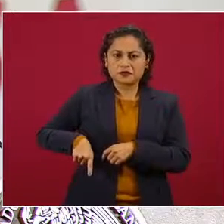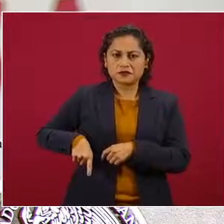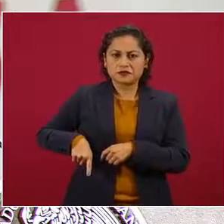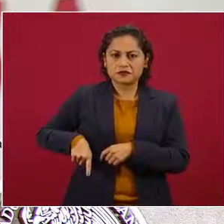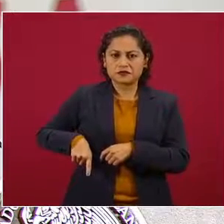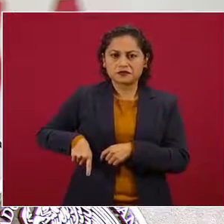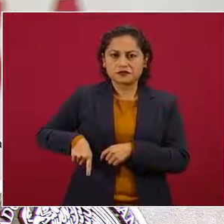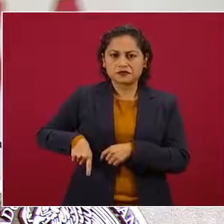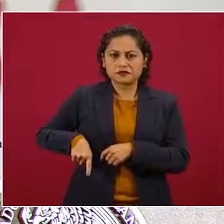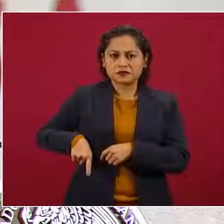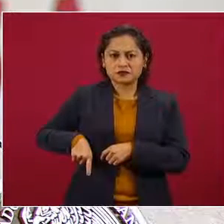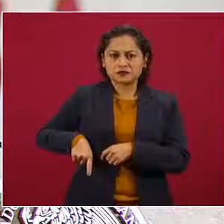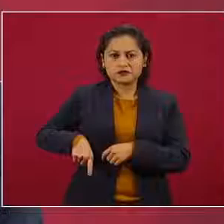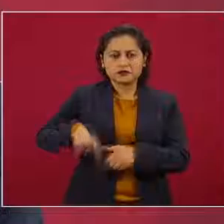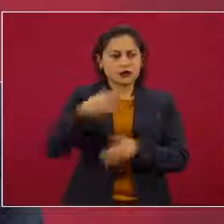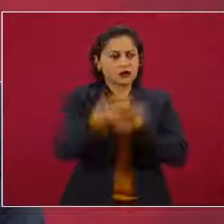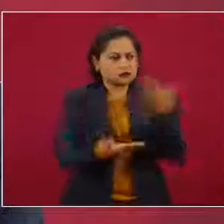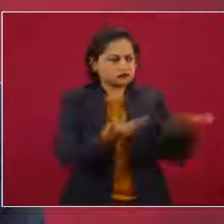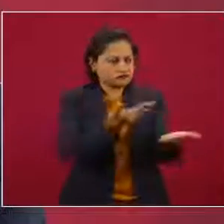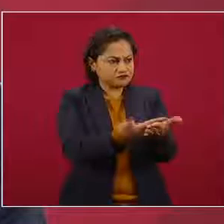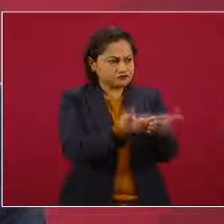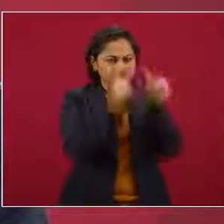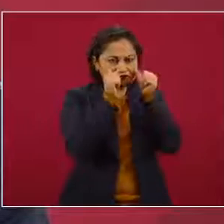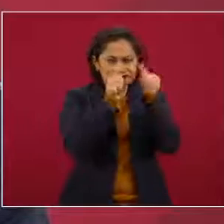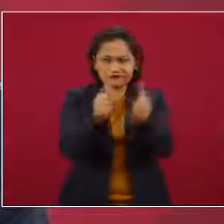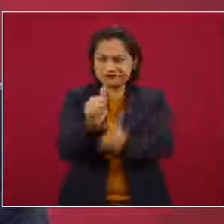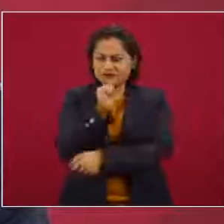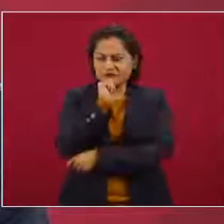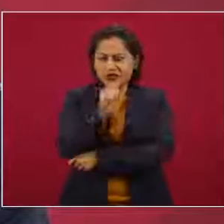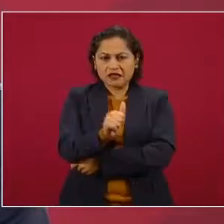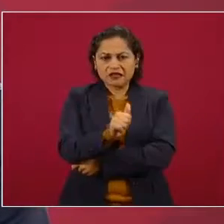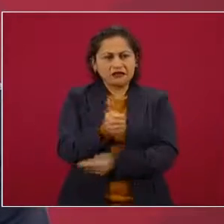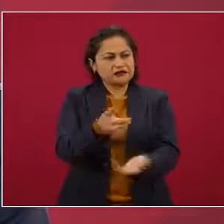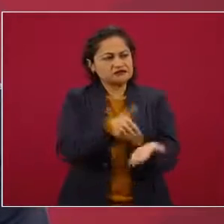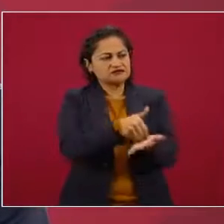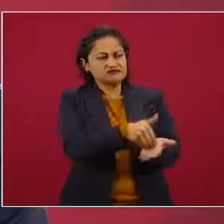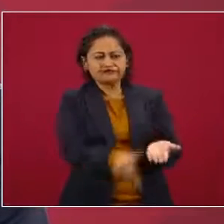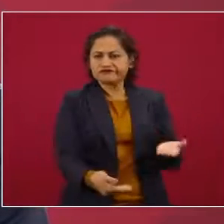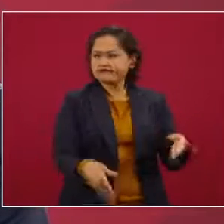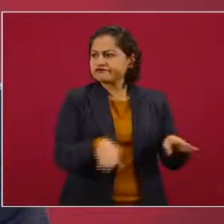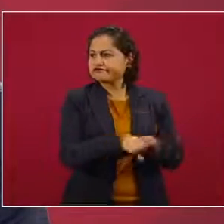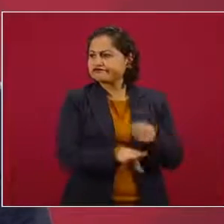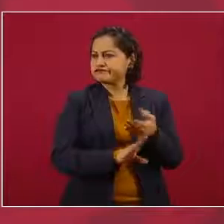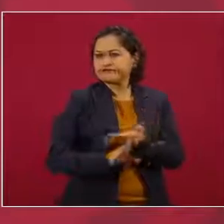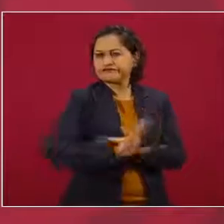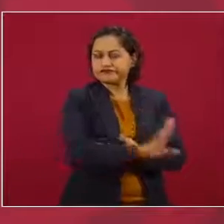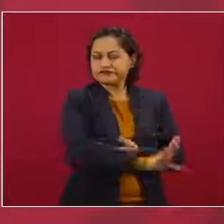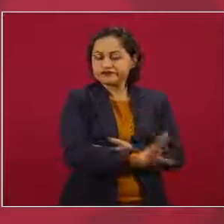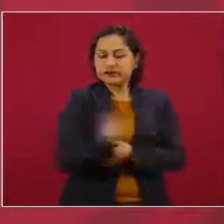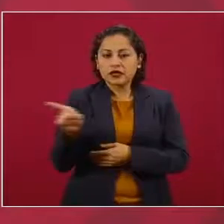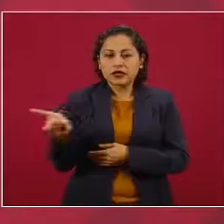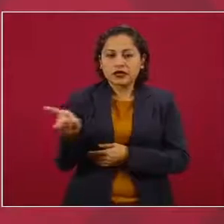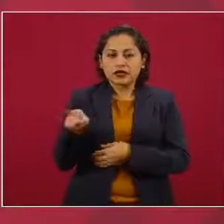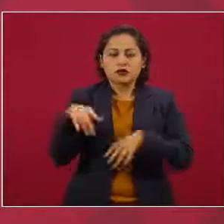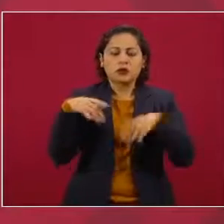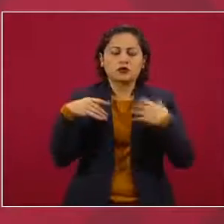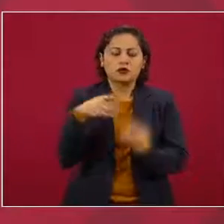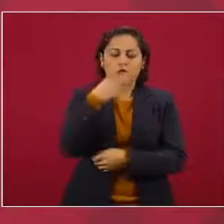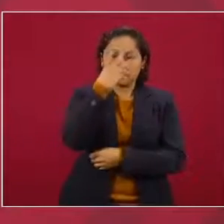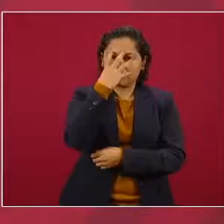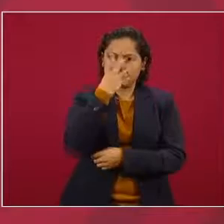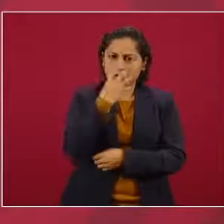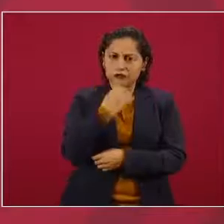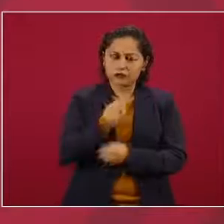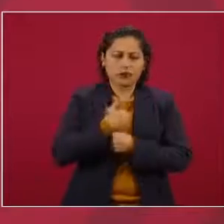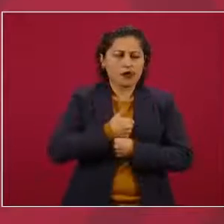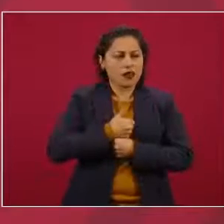no atendían a la gente y los rechazaban, y él lamentaba pues esa actitud